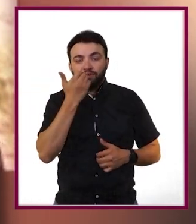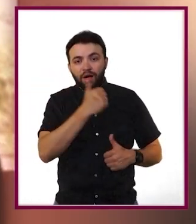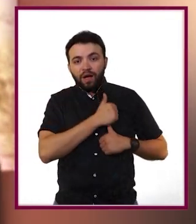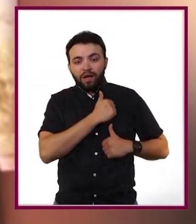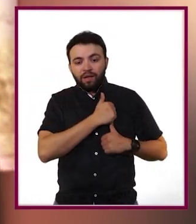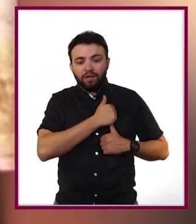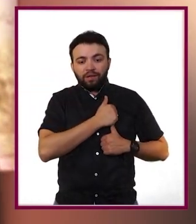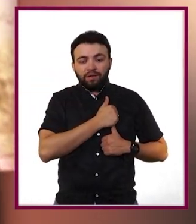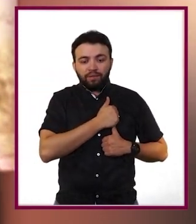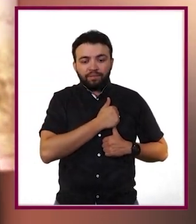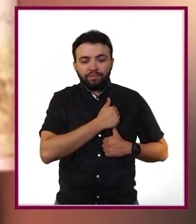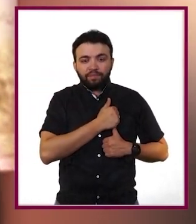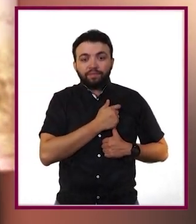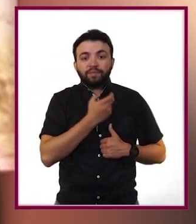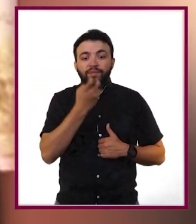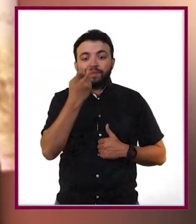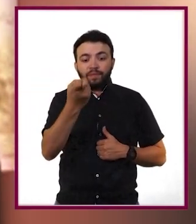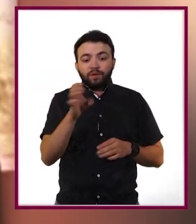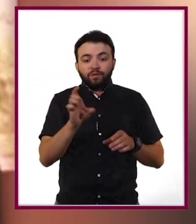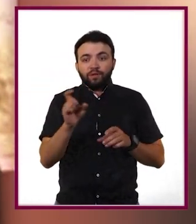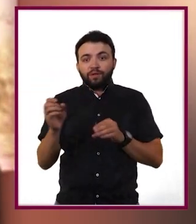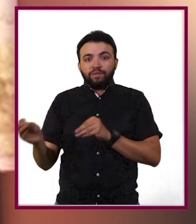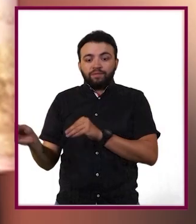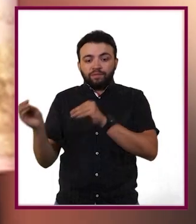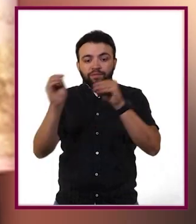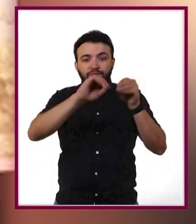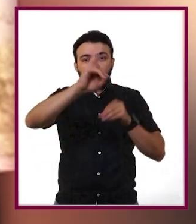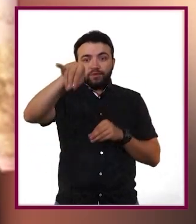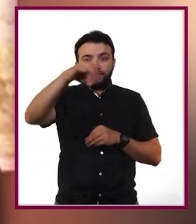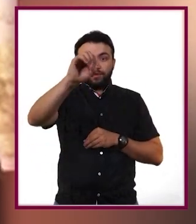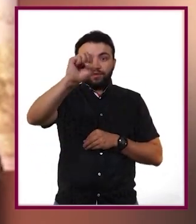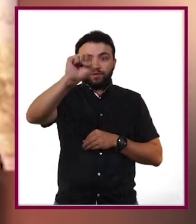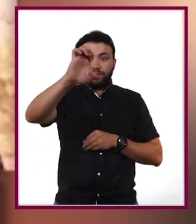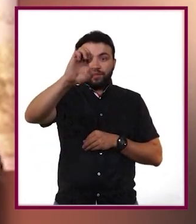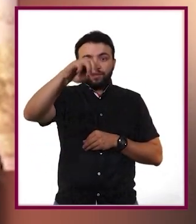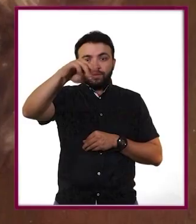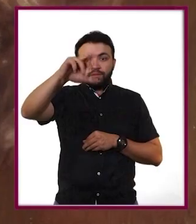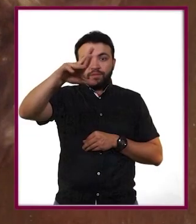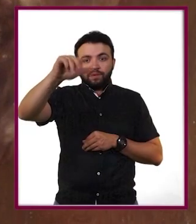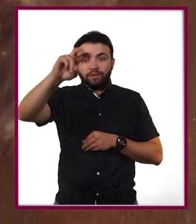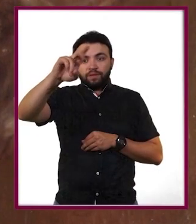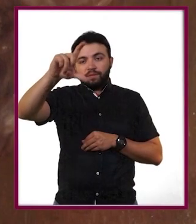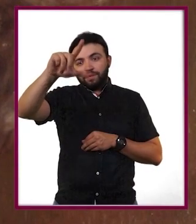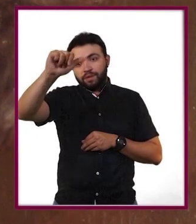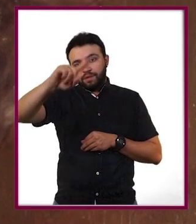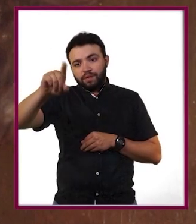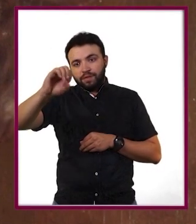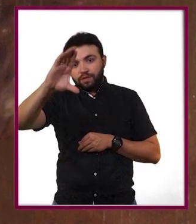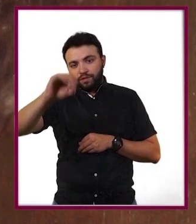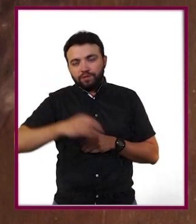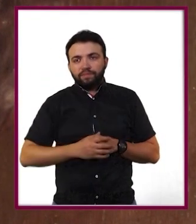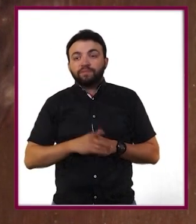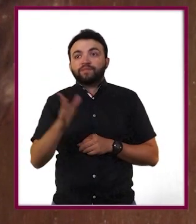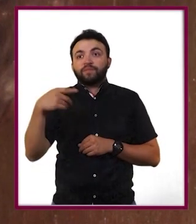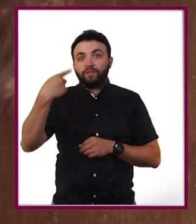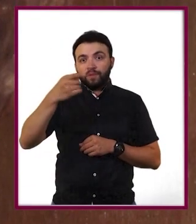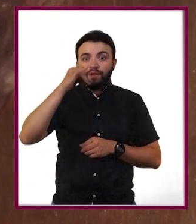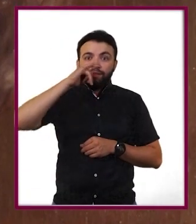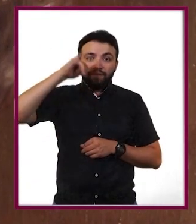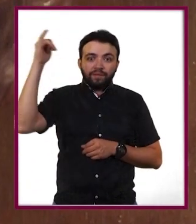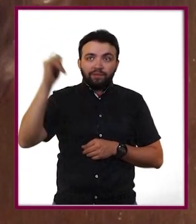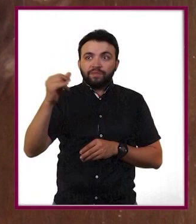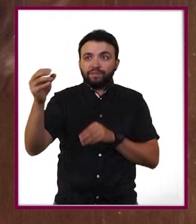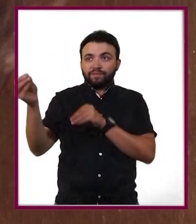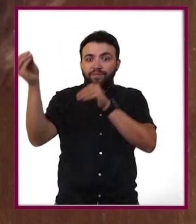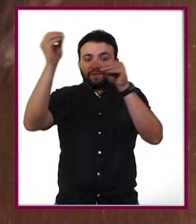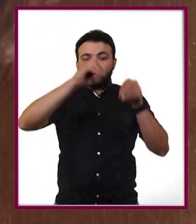gran esplendor de San Carlos cuando entra José María Velasco. Y justamente en